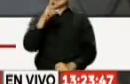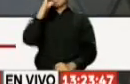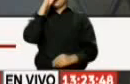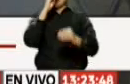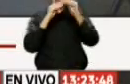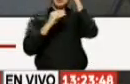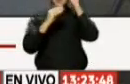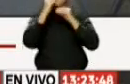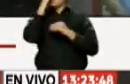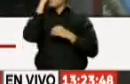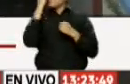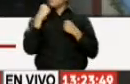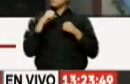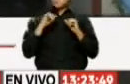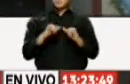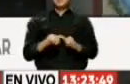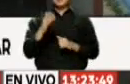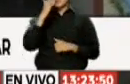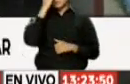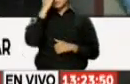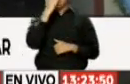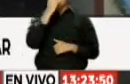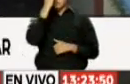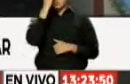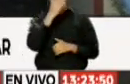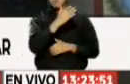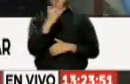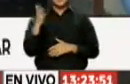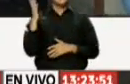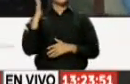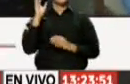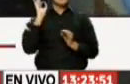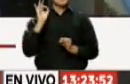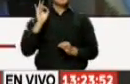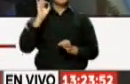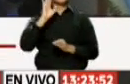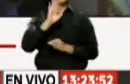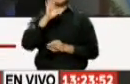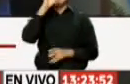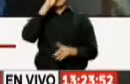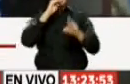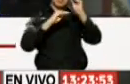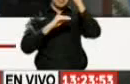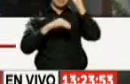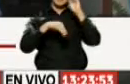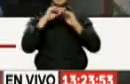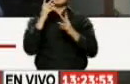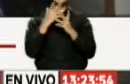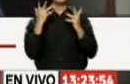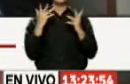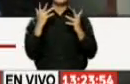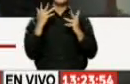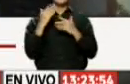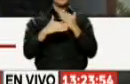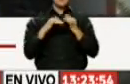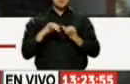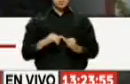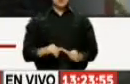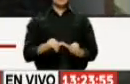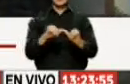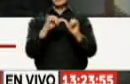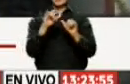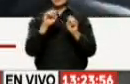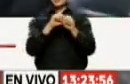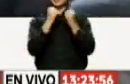educación intensiva. Sabemos de que la educación garantiza una correcta reeducación y también garantiza un proceso de reintegración